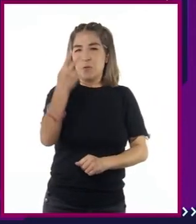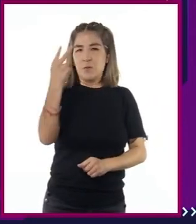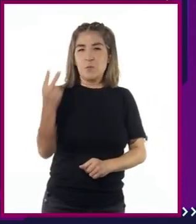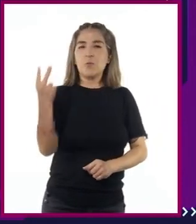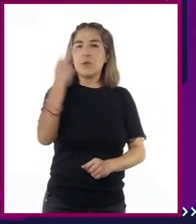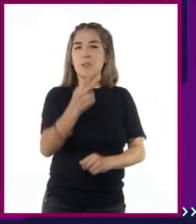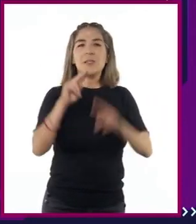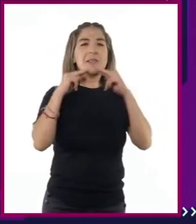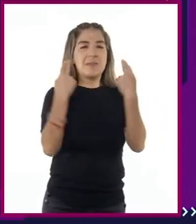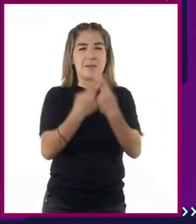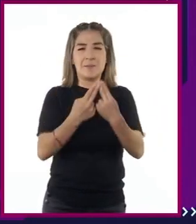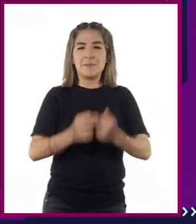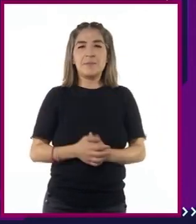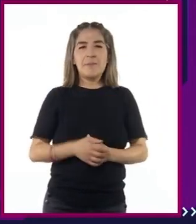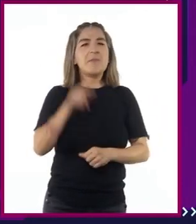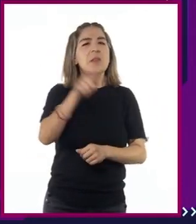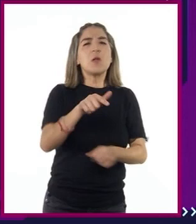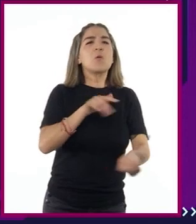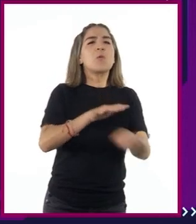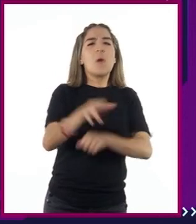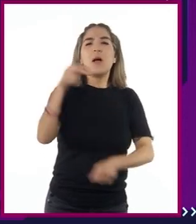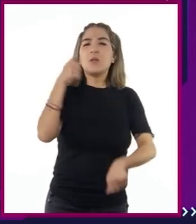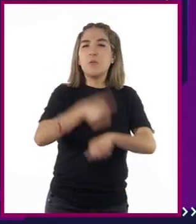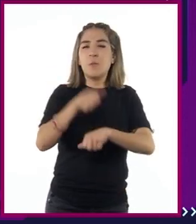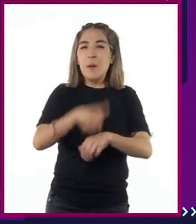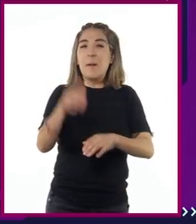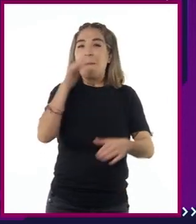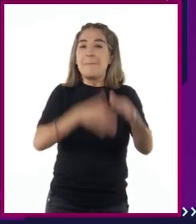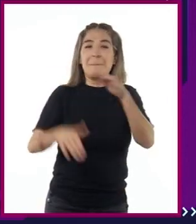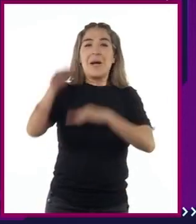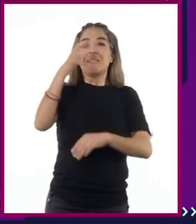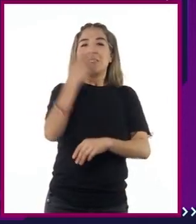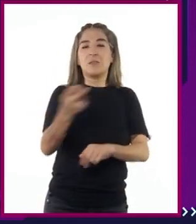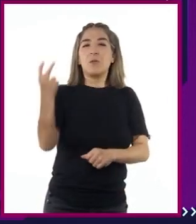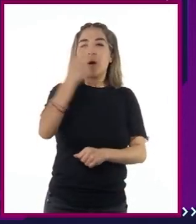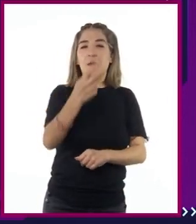cuadradas. ¿Qué número elevado al cuadrado da 25?